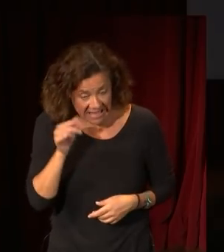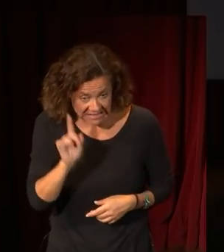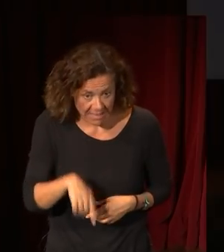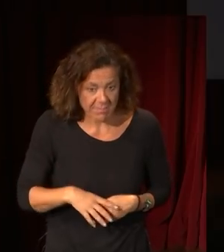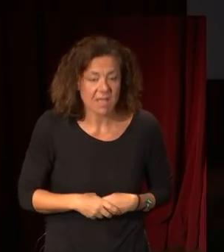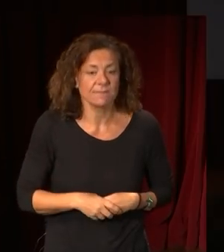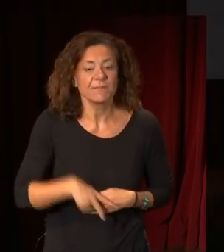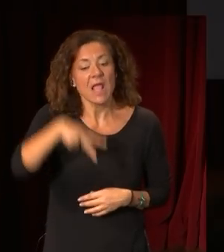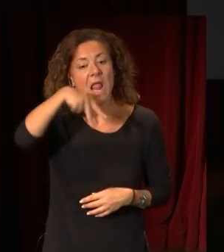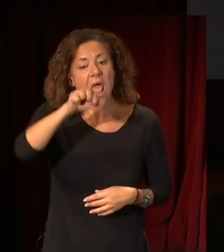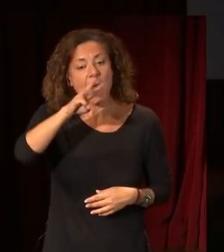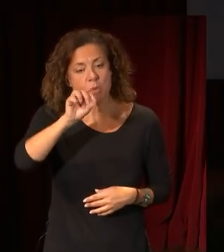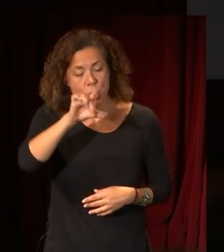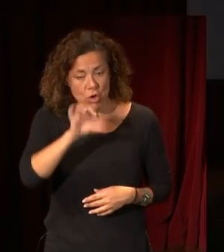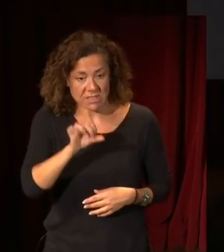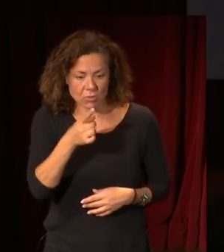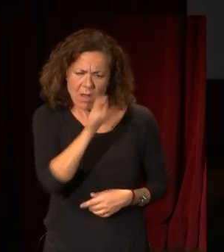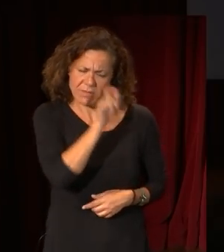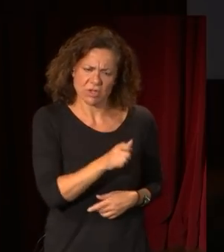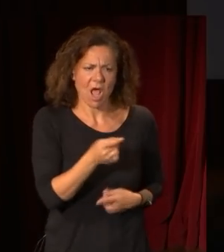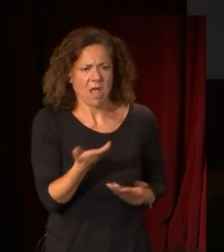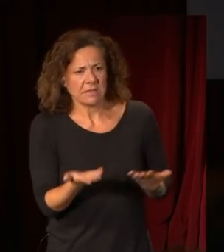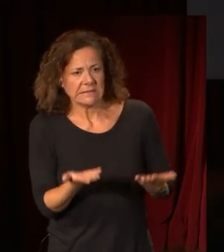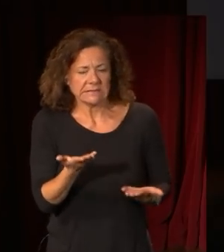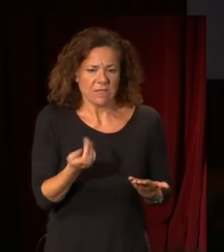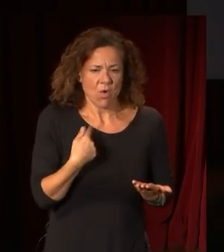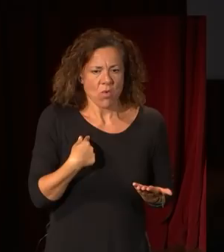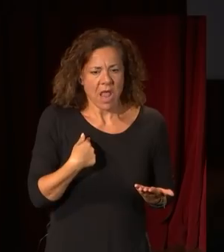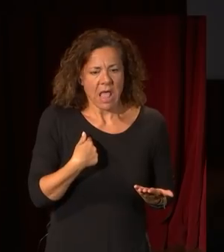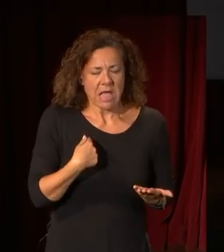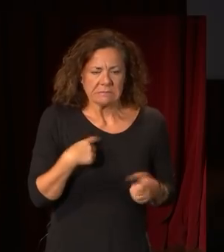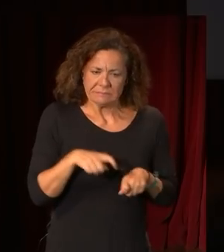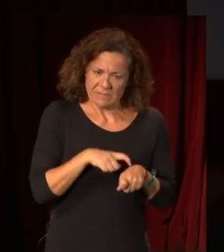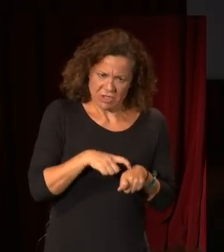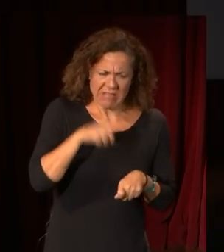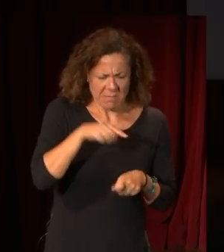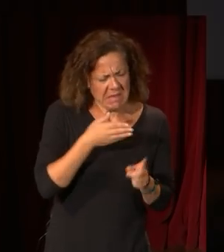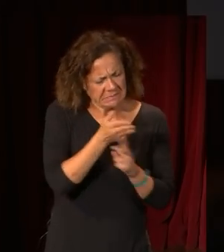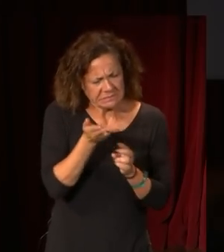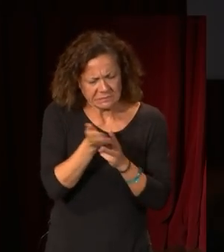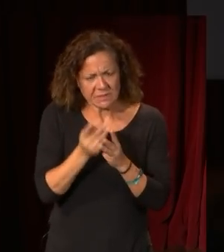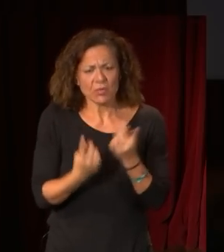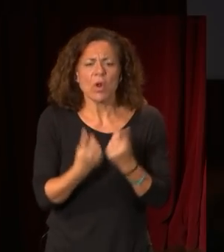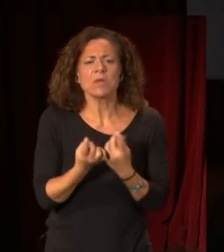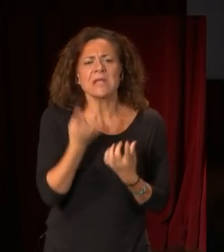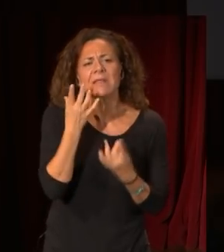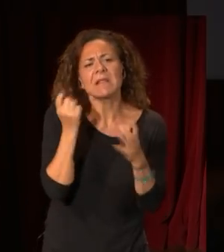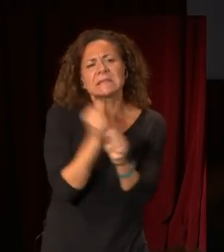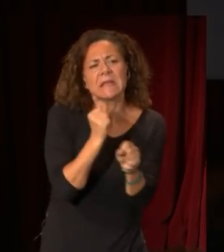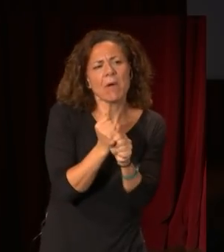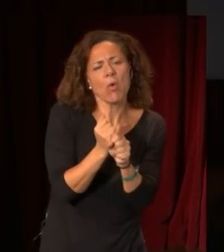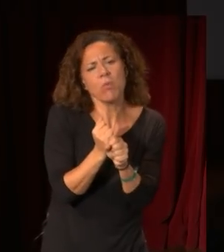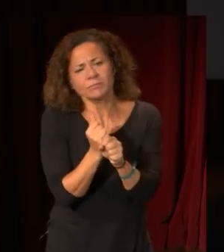napolitano es decir un individuo digamos de una personalidad muy diversificada y con algunas actividades digamos que